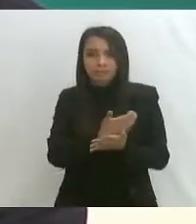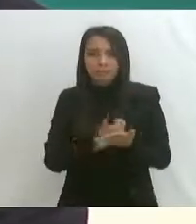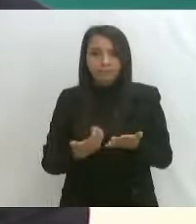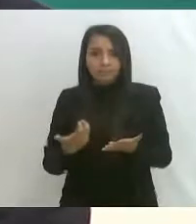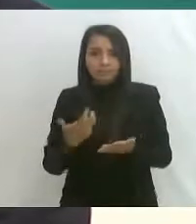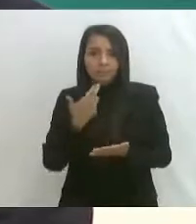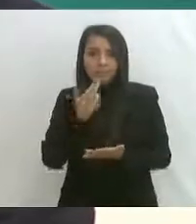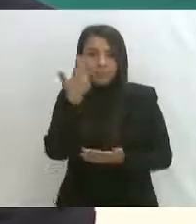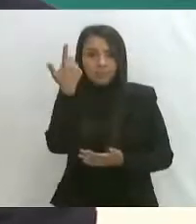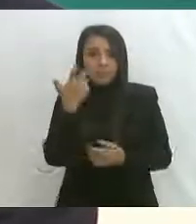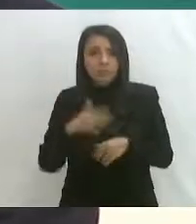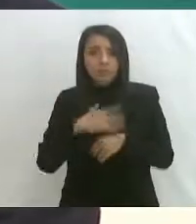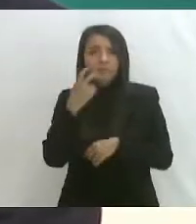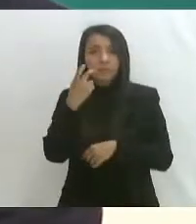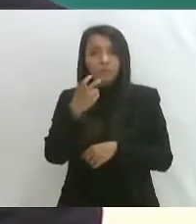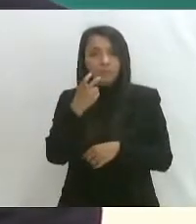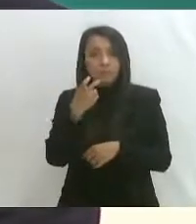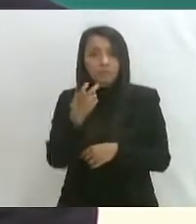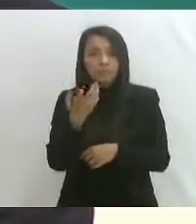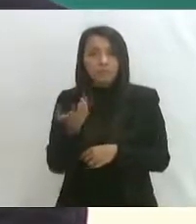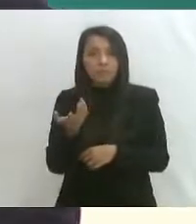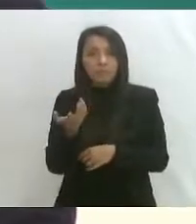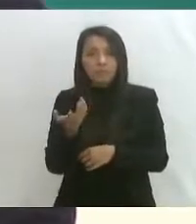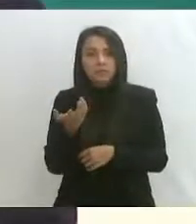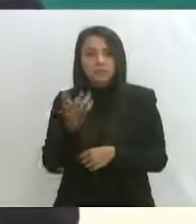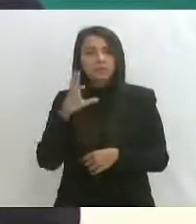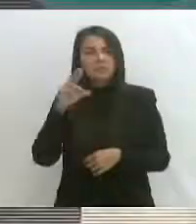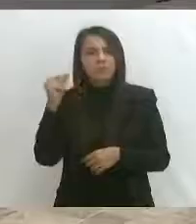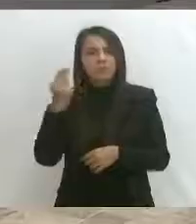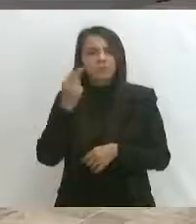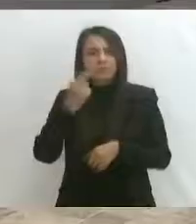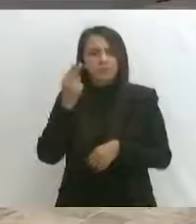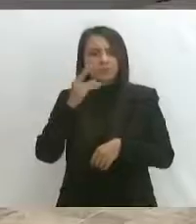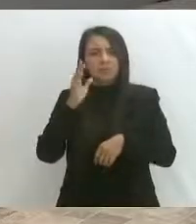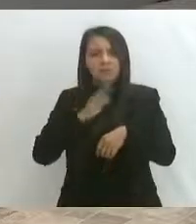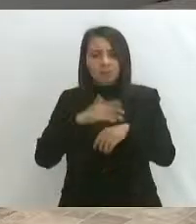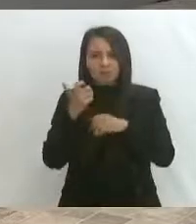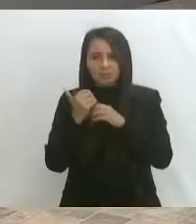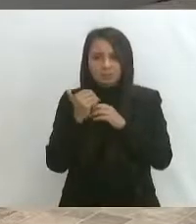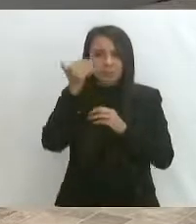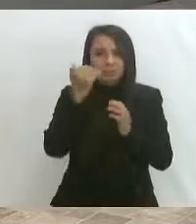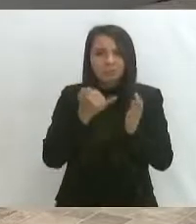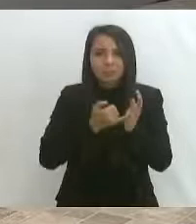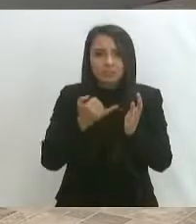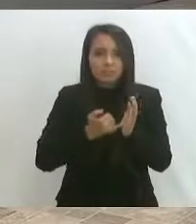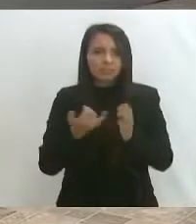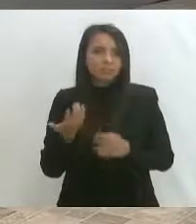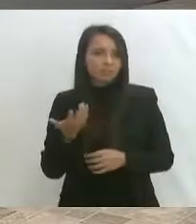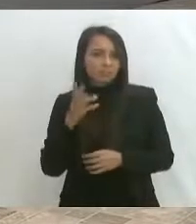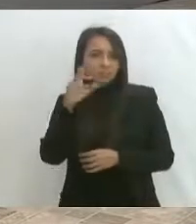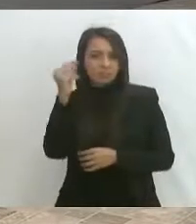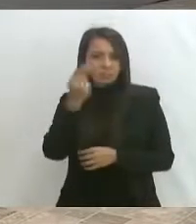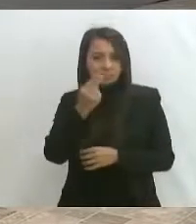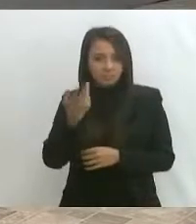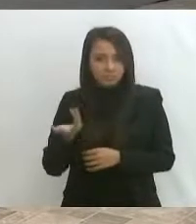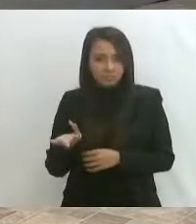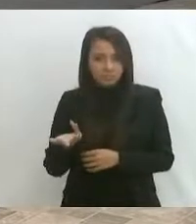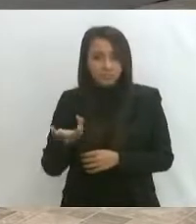Por eso no hay necesidad de aumentar impuestos, no hay necesidad de que